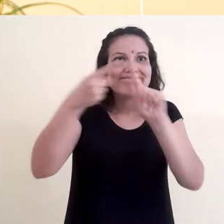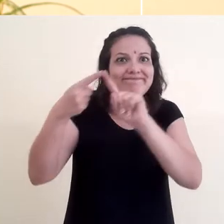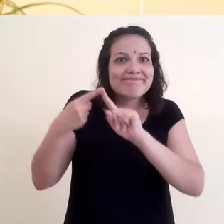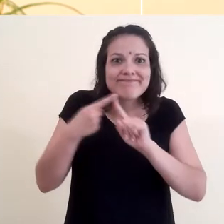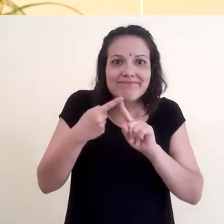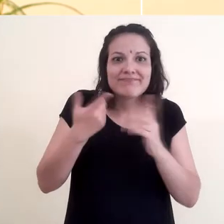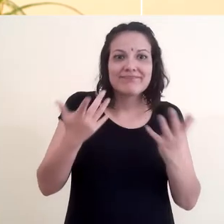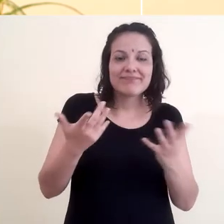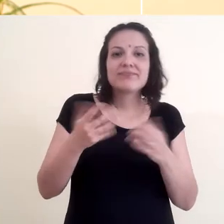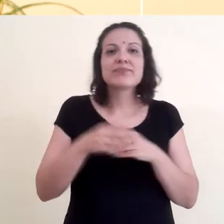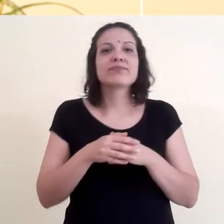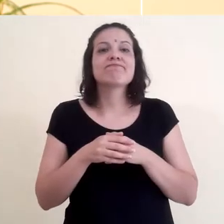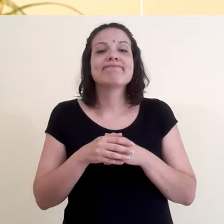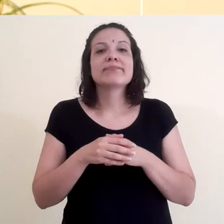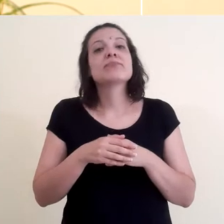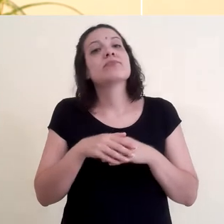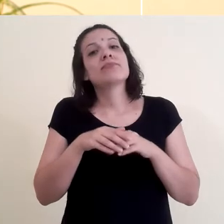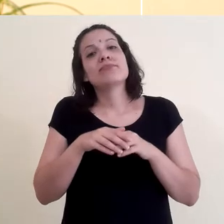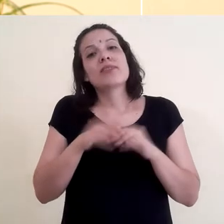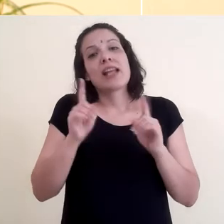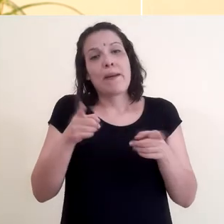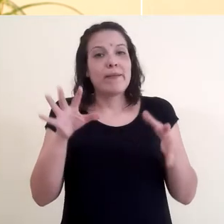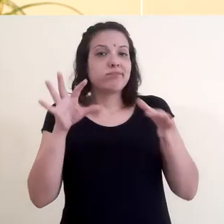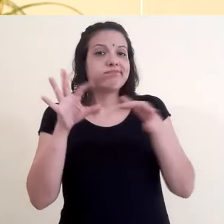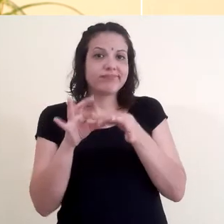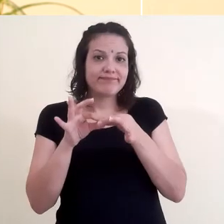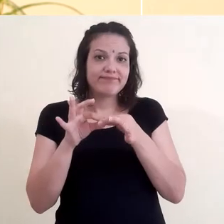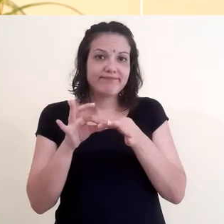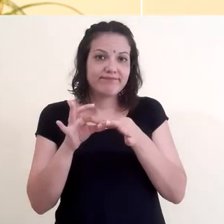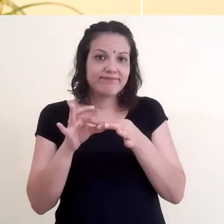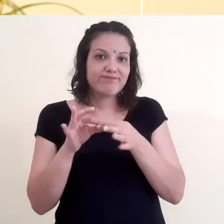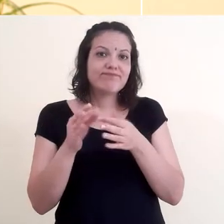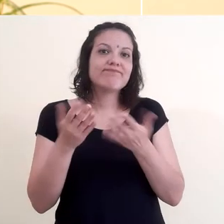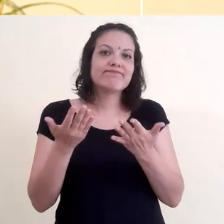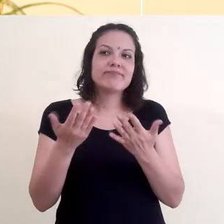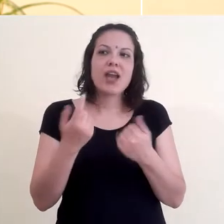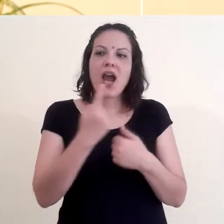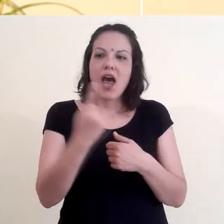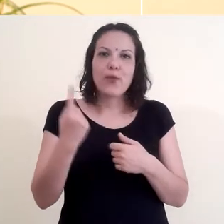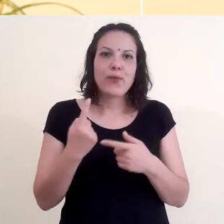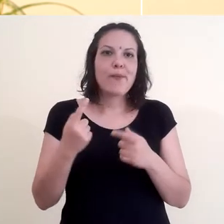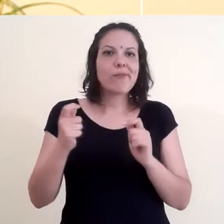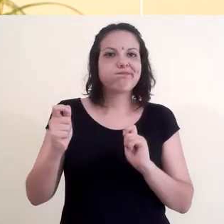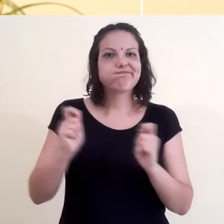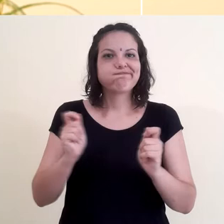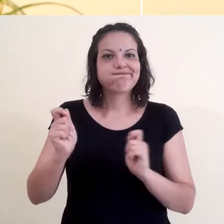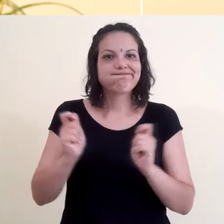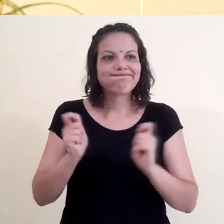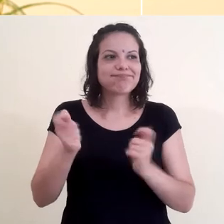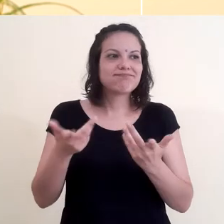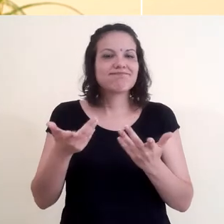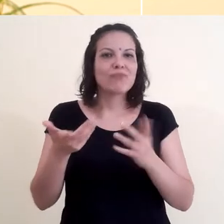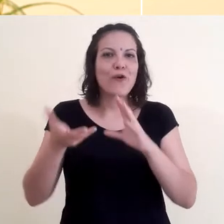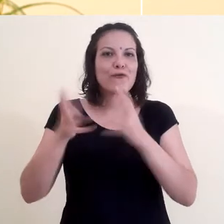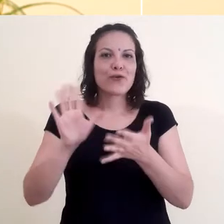También en eso, bueno, viene un poco enlazado de cómo nos fuimos reacomodando respecto a, bueno, otras formas